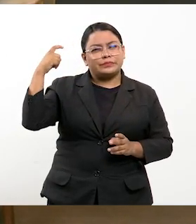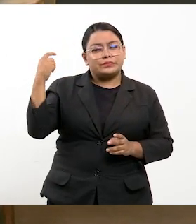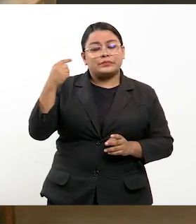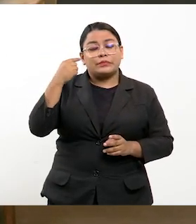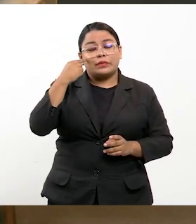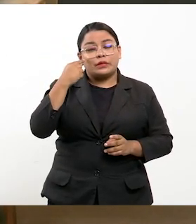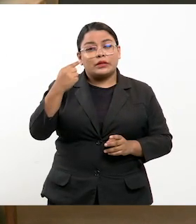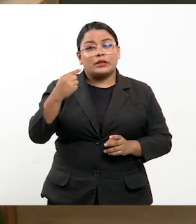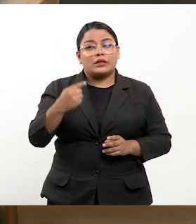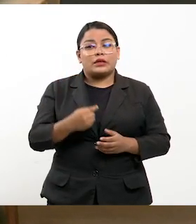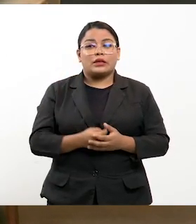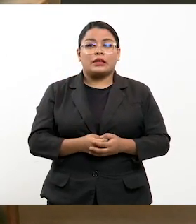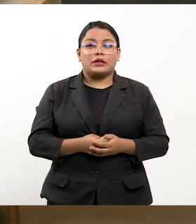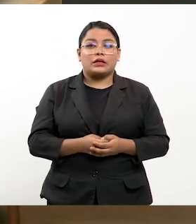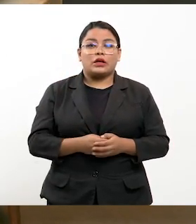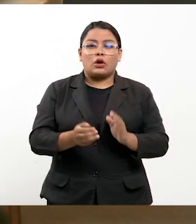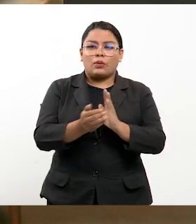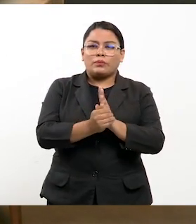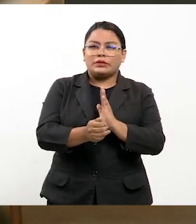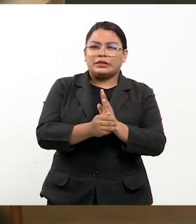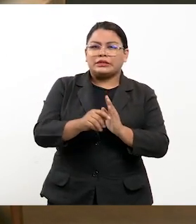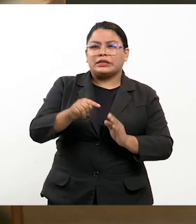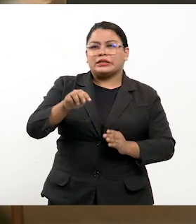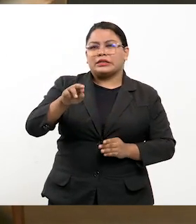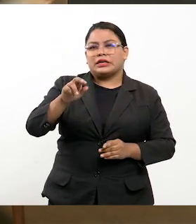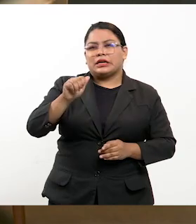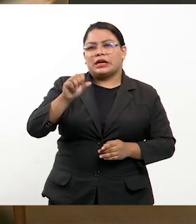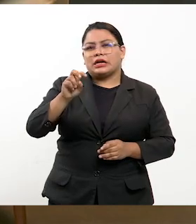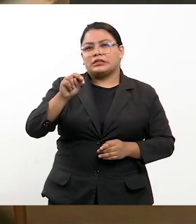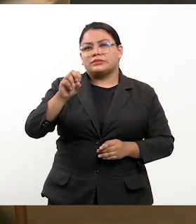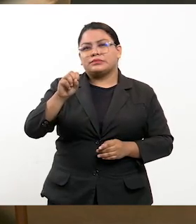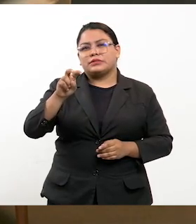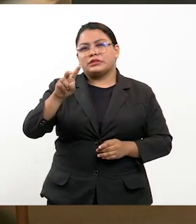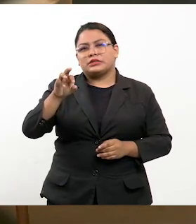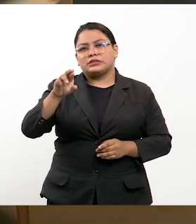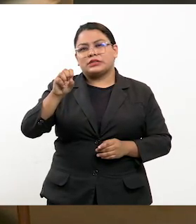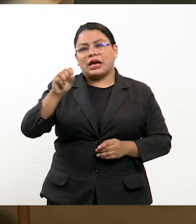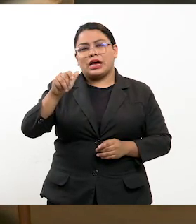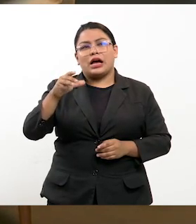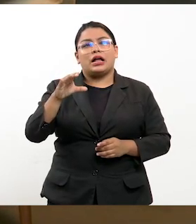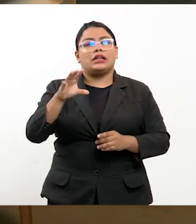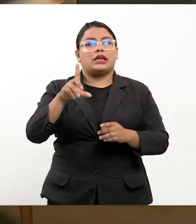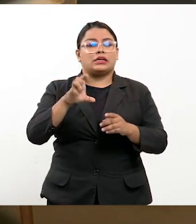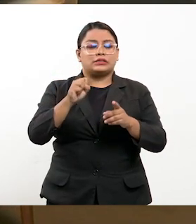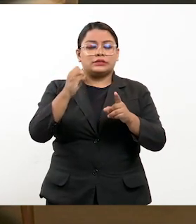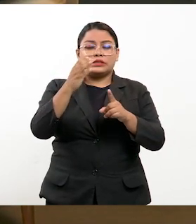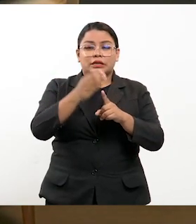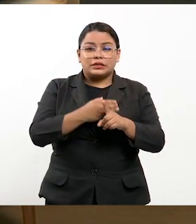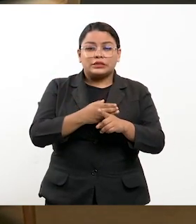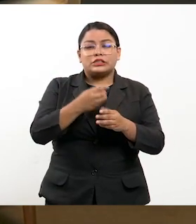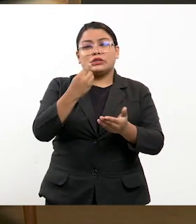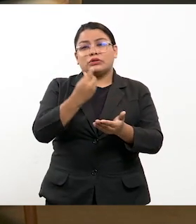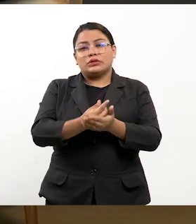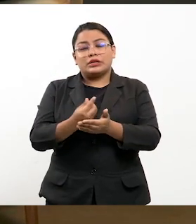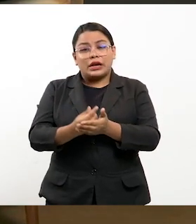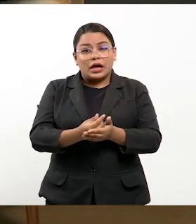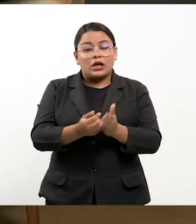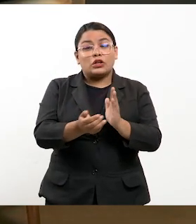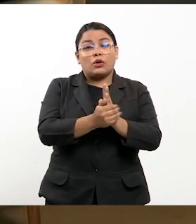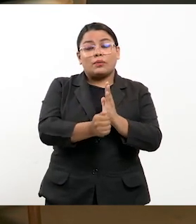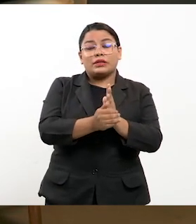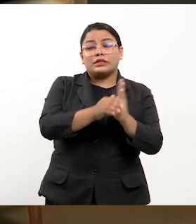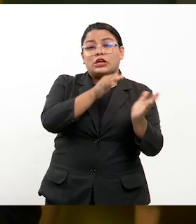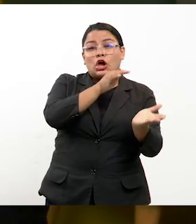vamos a tener competencias transversales, competencias de ciclo, competencias de grado y por supuesto las competencias de